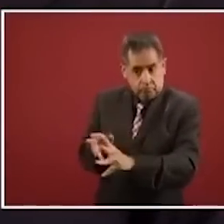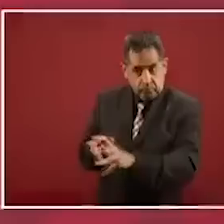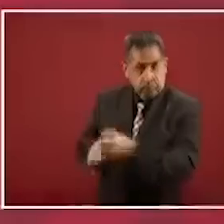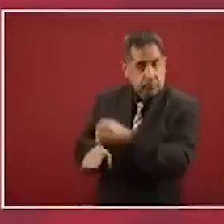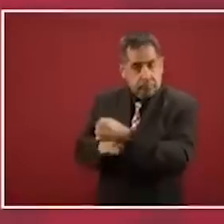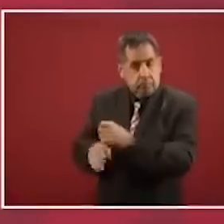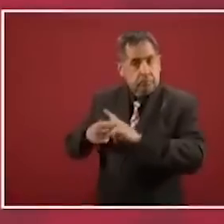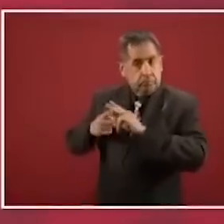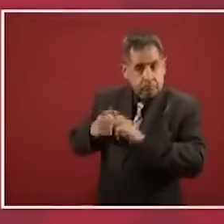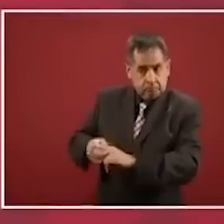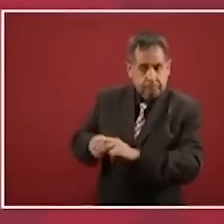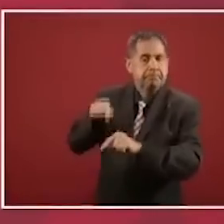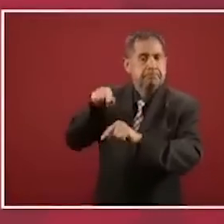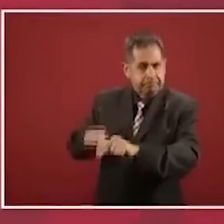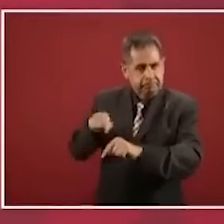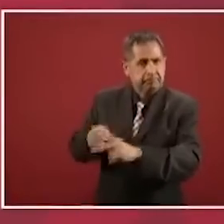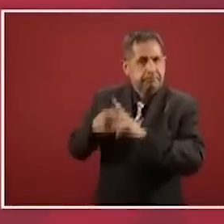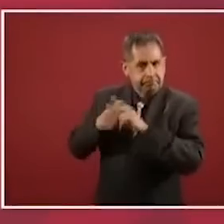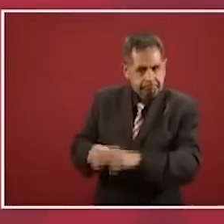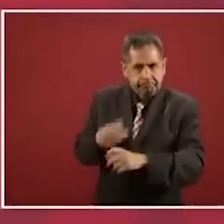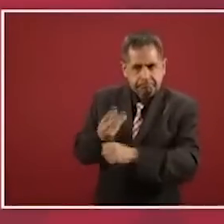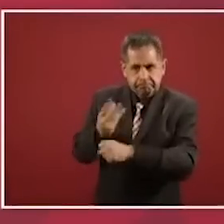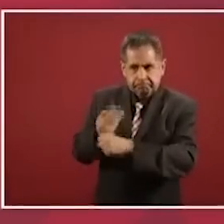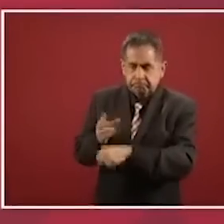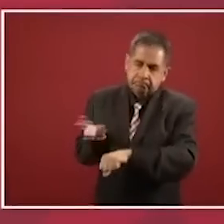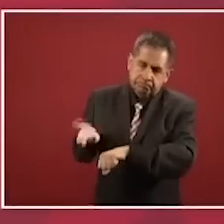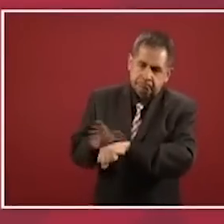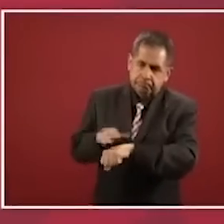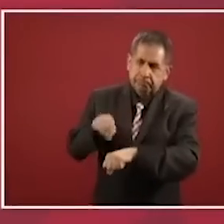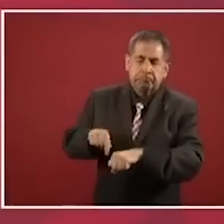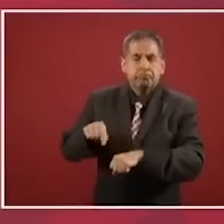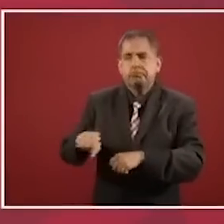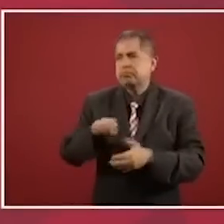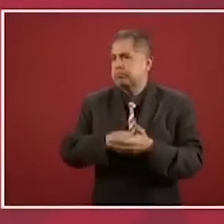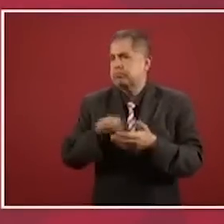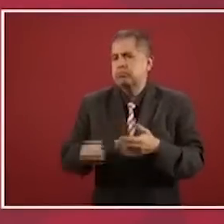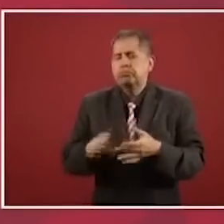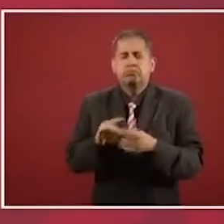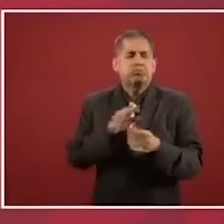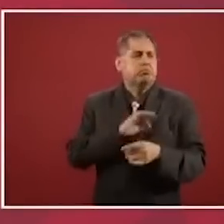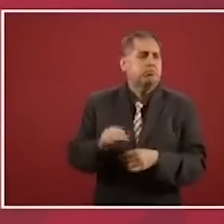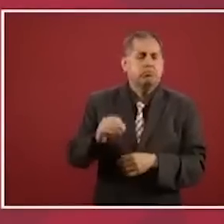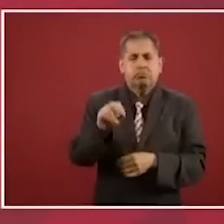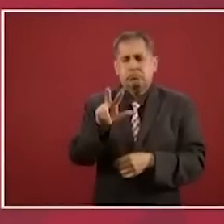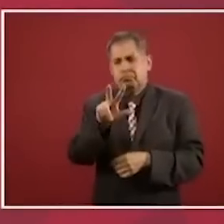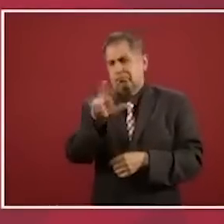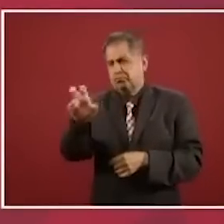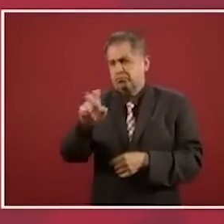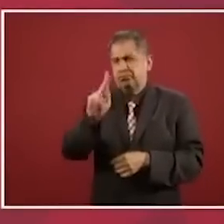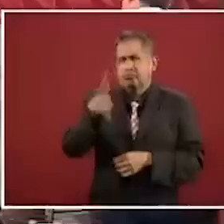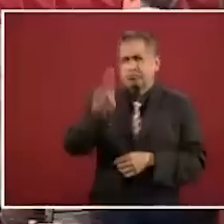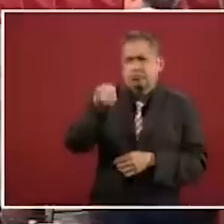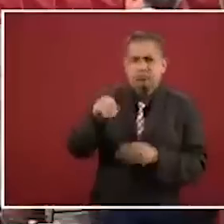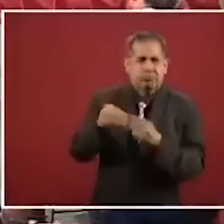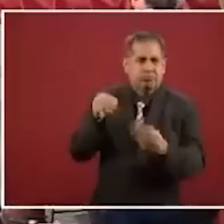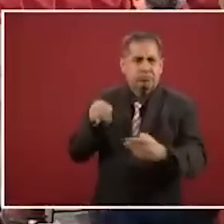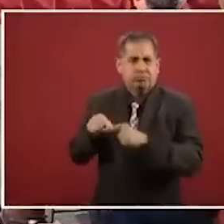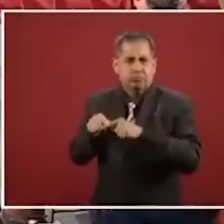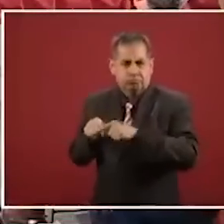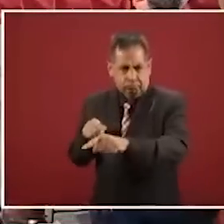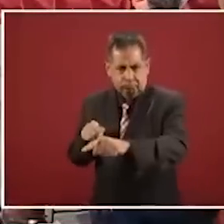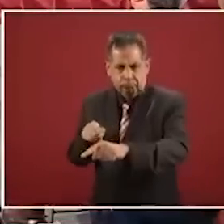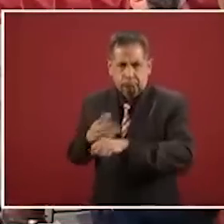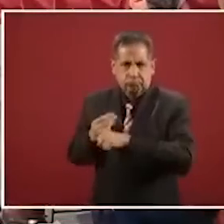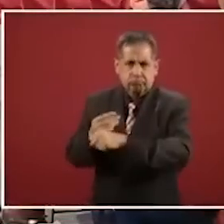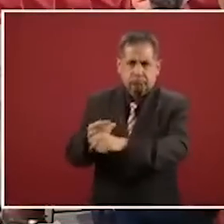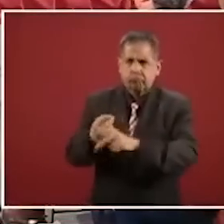básica. Estamos hablando de alrededor de 800 kilómetros